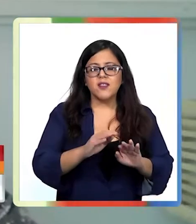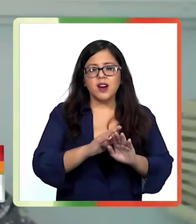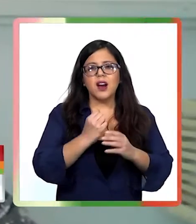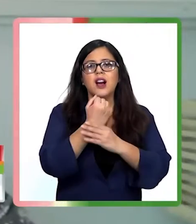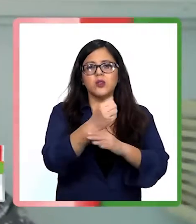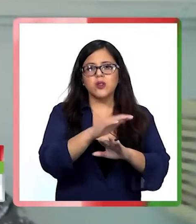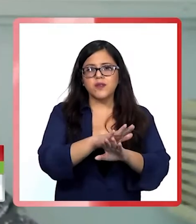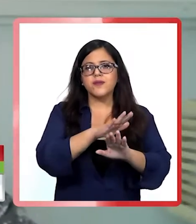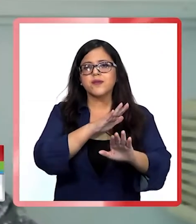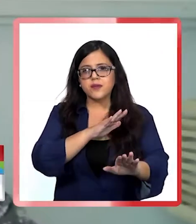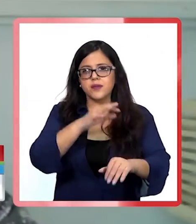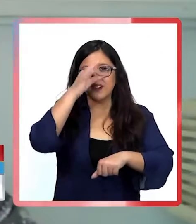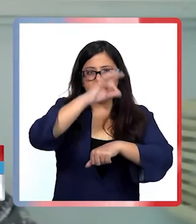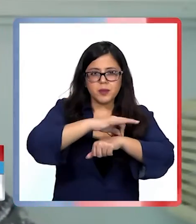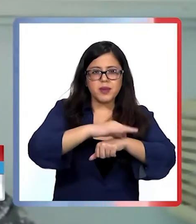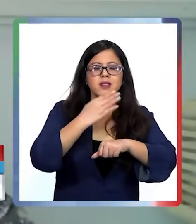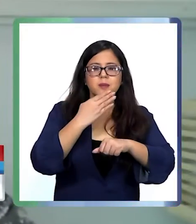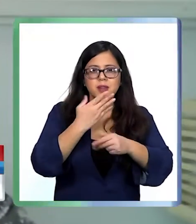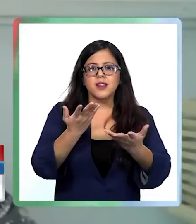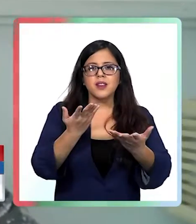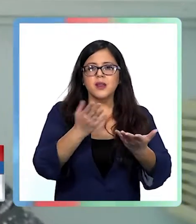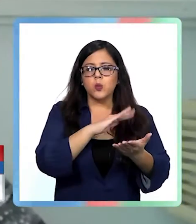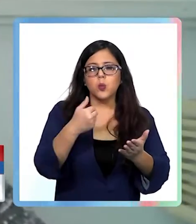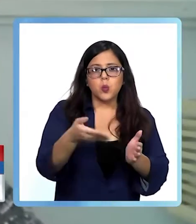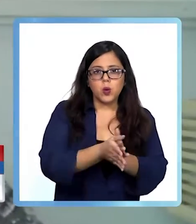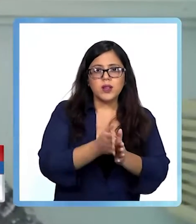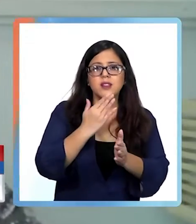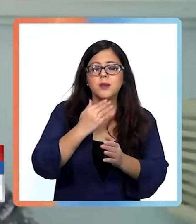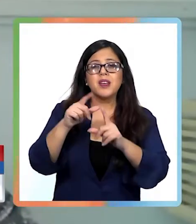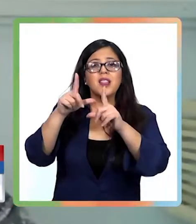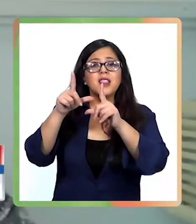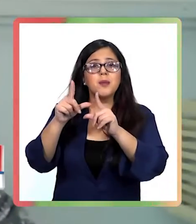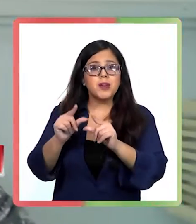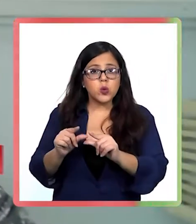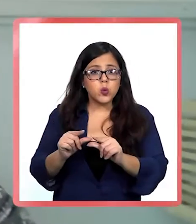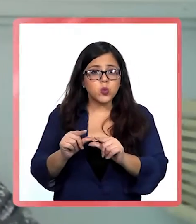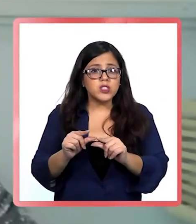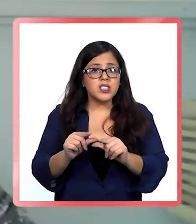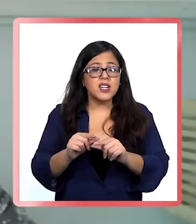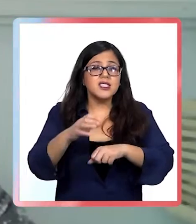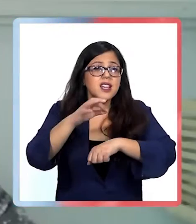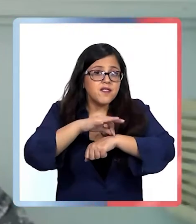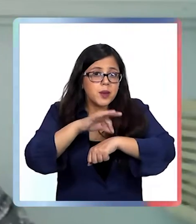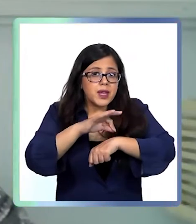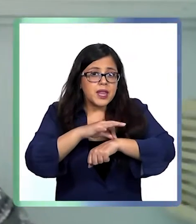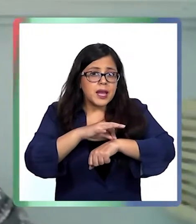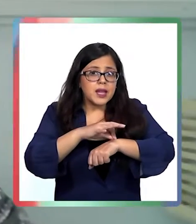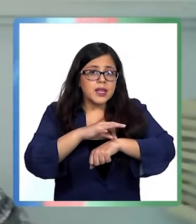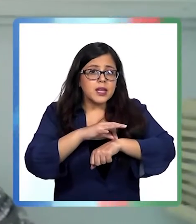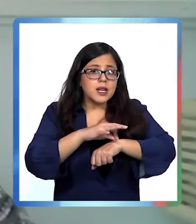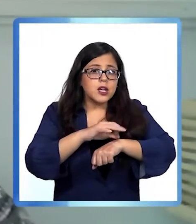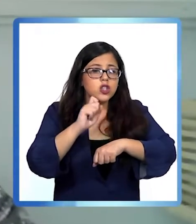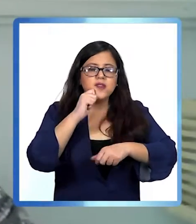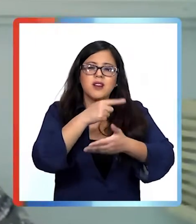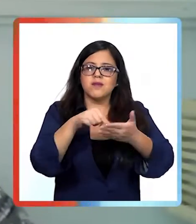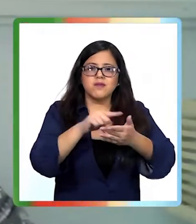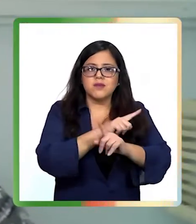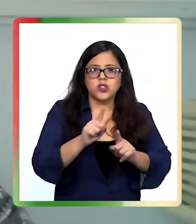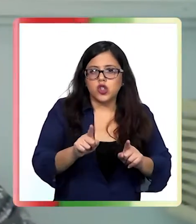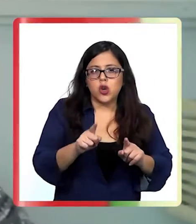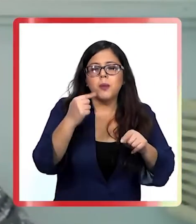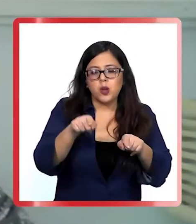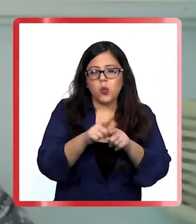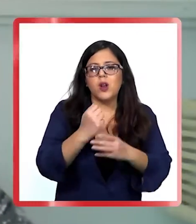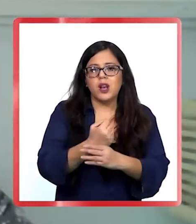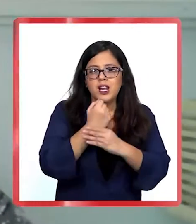efectiva, que ayuda a evitar la enfermedad, que ayuda a evitar las muertes y también en un porcentaje que disminuye la infección. No en todos los vacunados evitan infección, pero sí en un porcentaje de